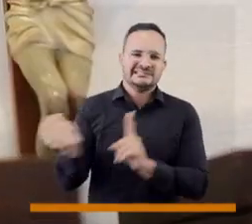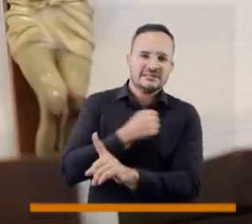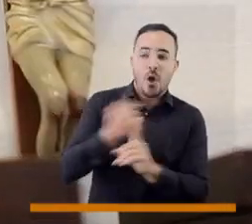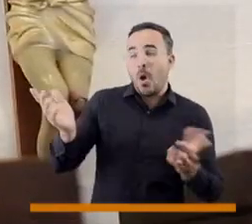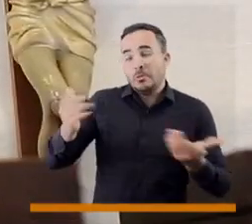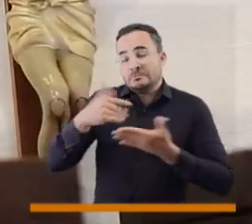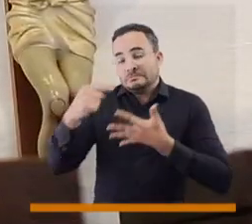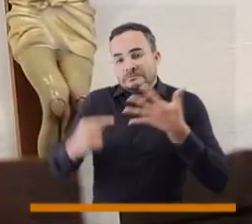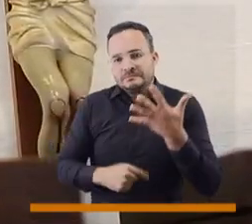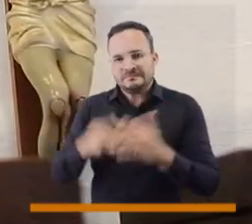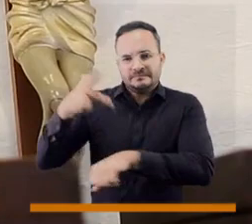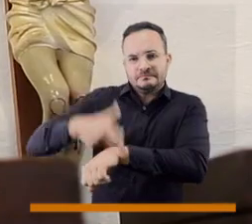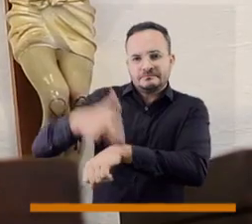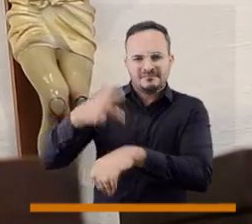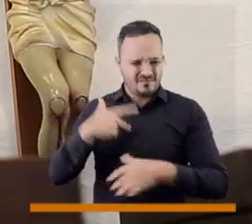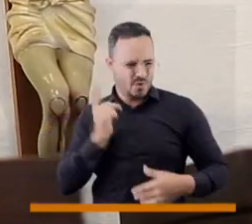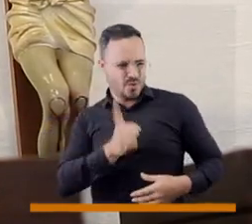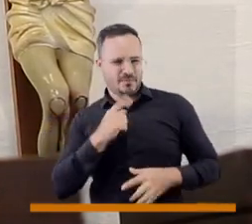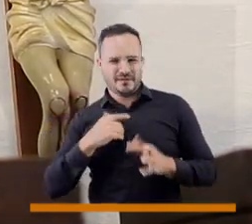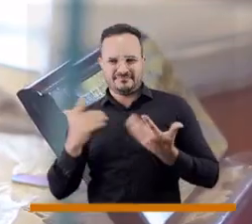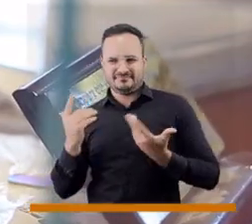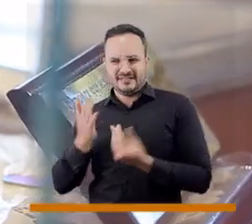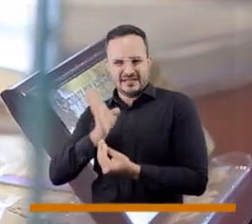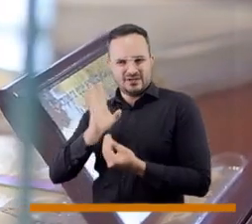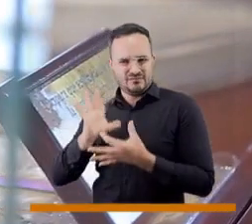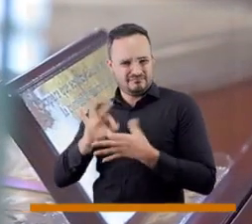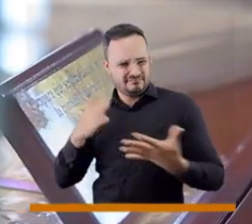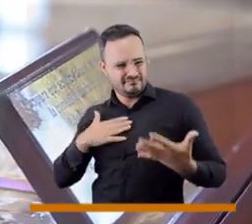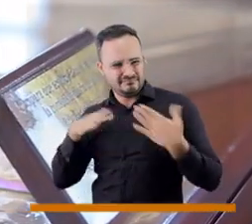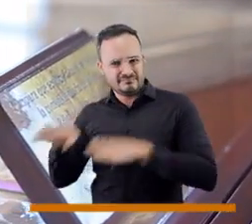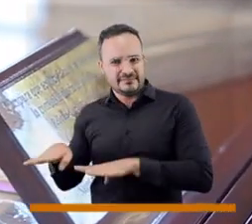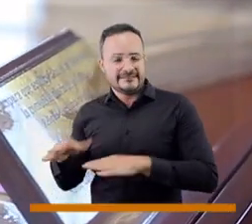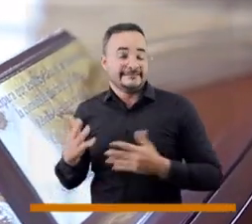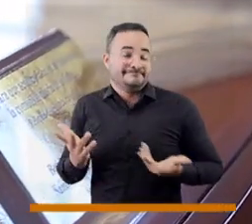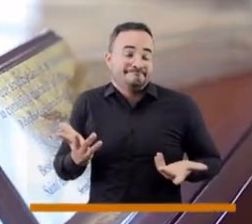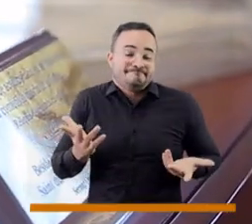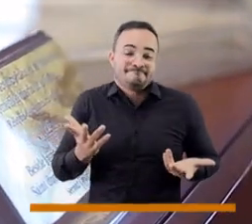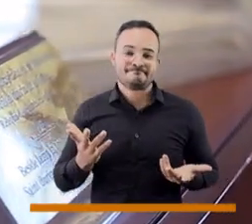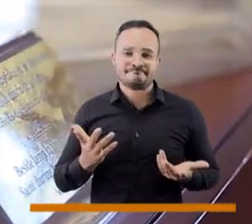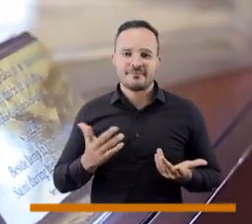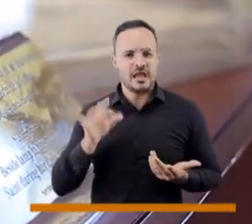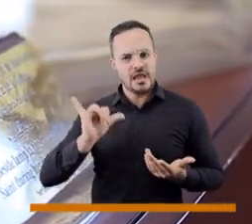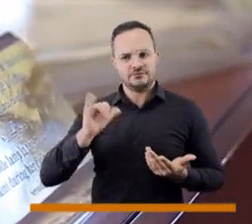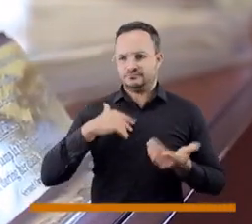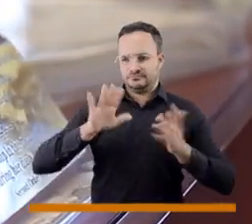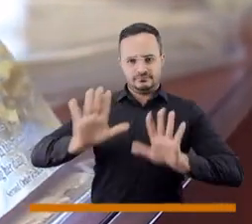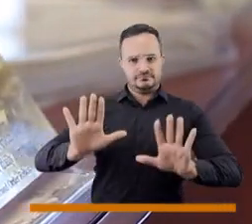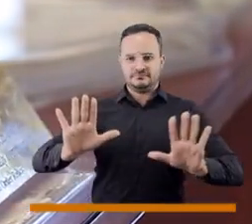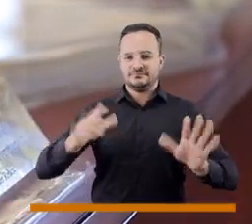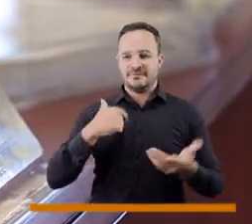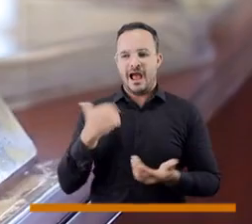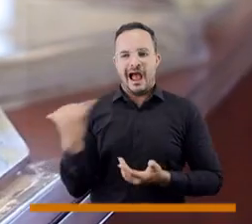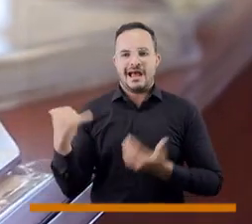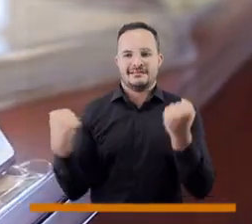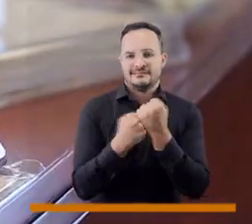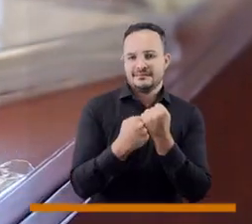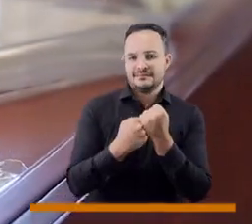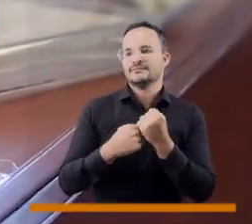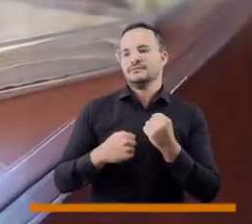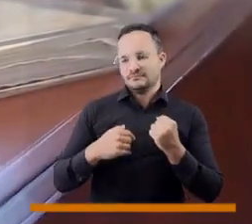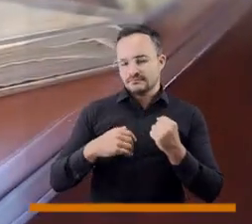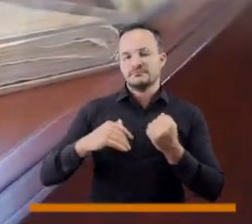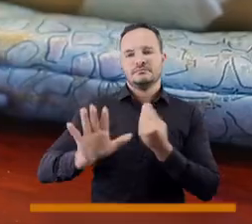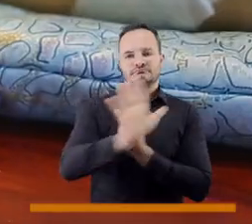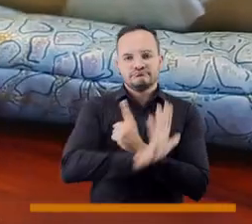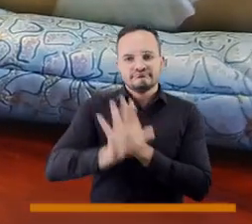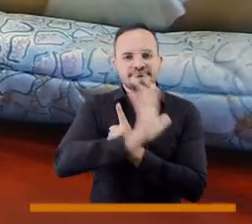tal cosa, y ahora tenemos la posibilidad de decir, hombre, yo tengo el derecho de decir, yo creo, y también tengo quien